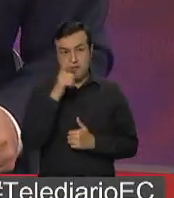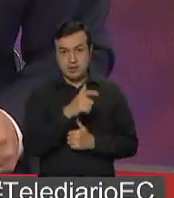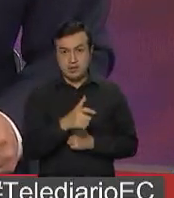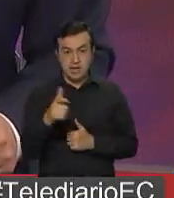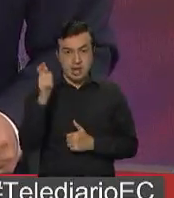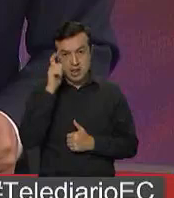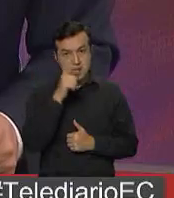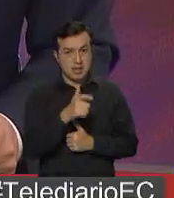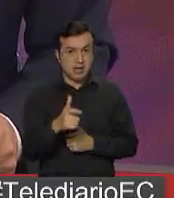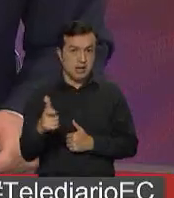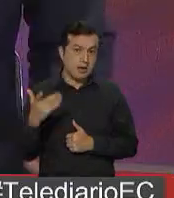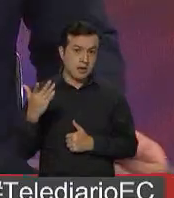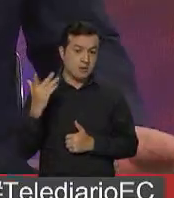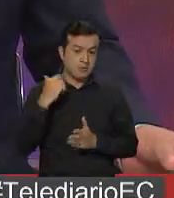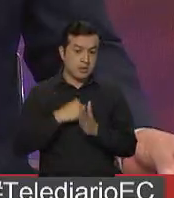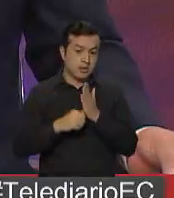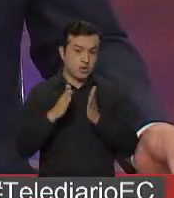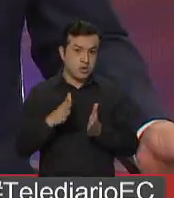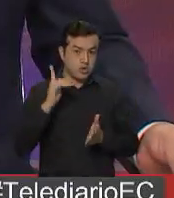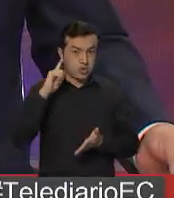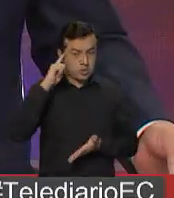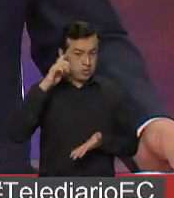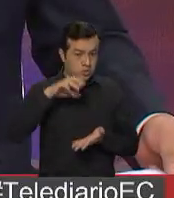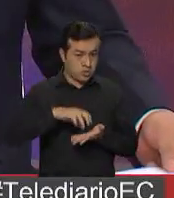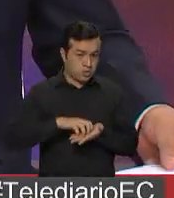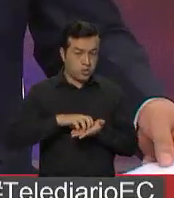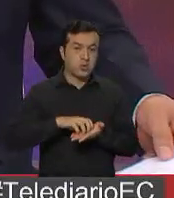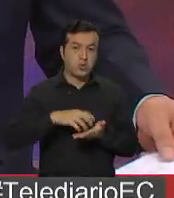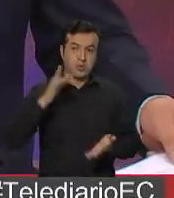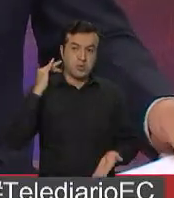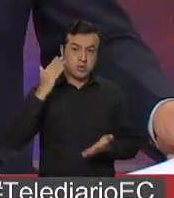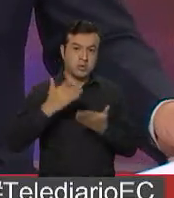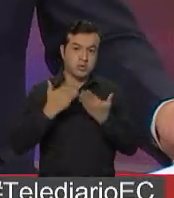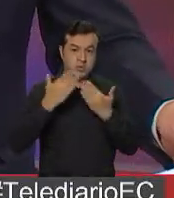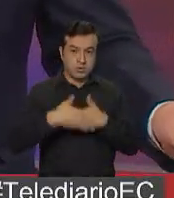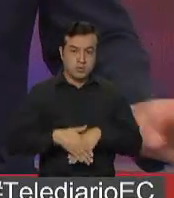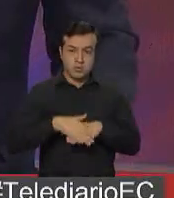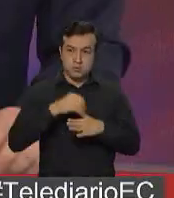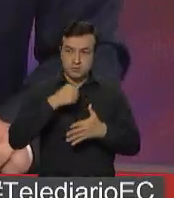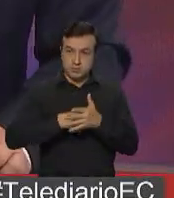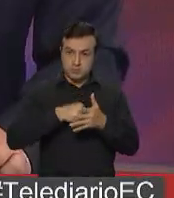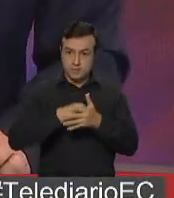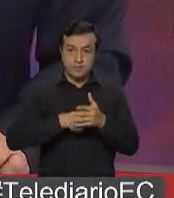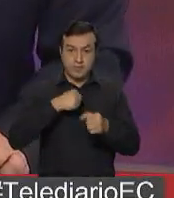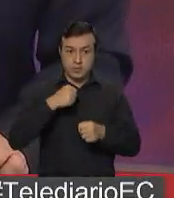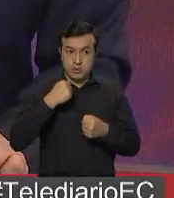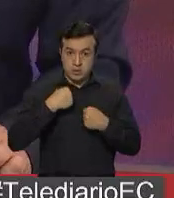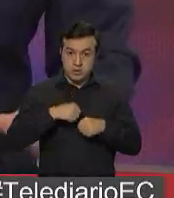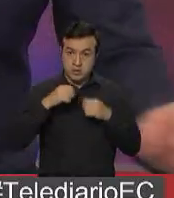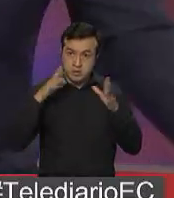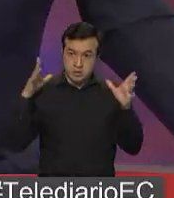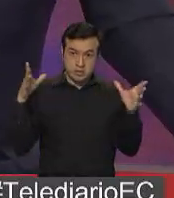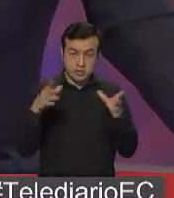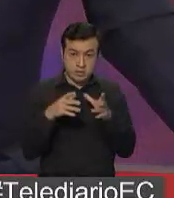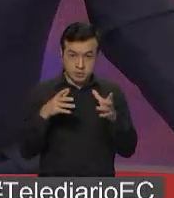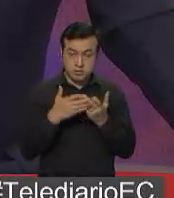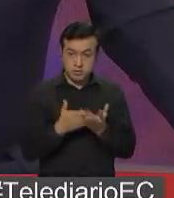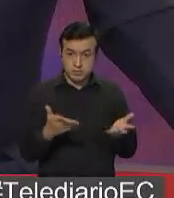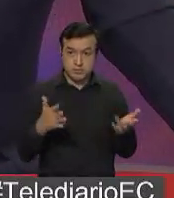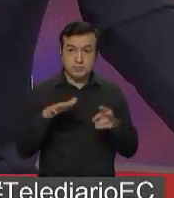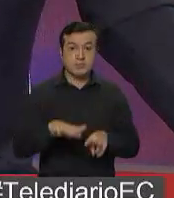del Estado y el Ministerio de Gobierno en estas últimas horas en su lucha contra este flagelo social.